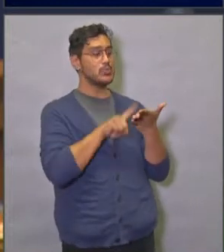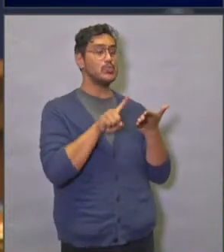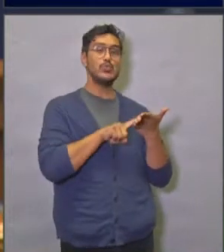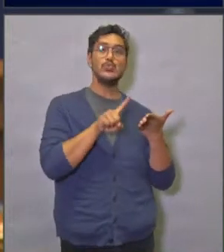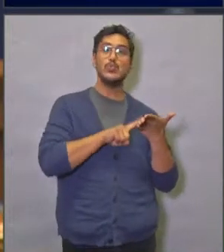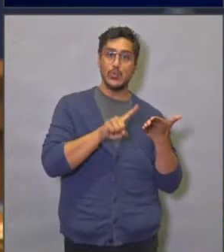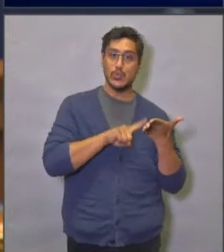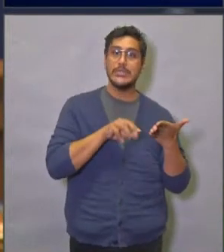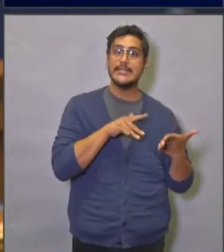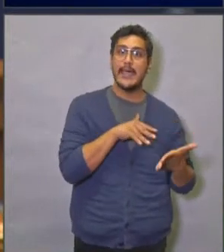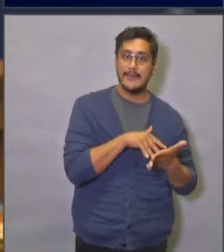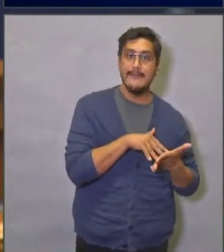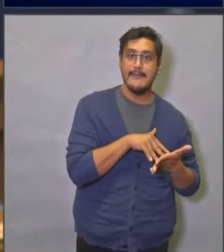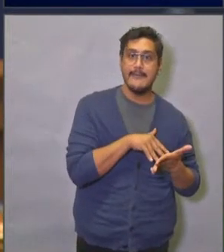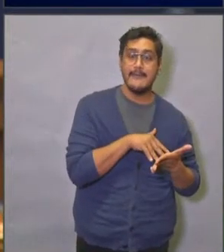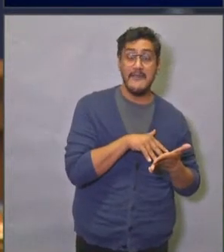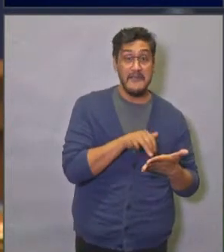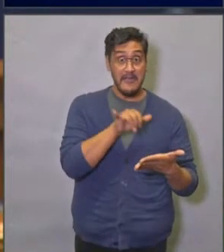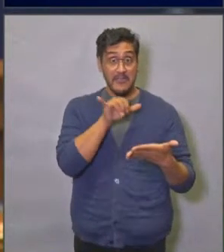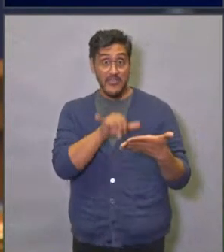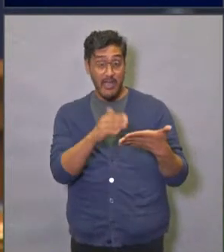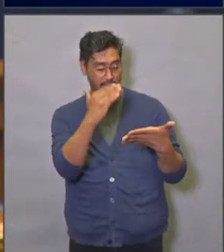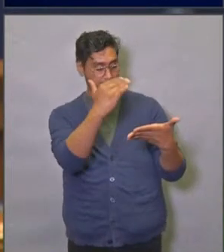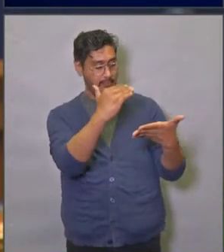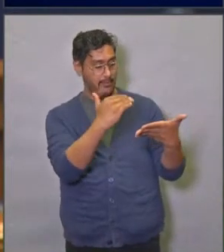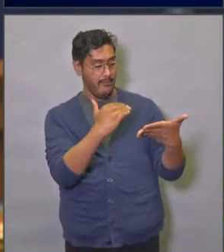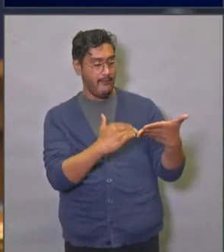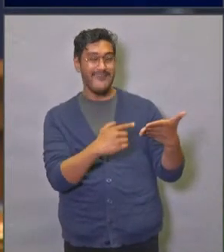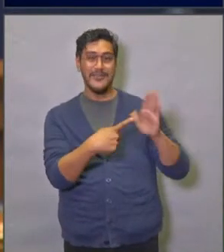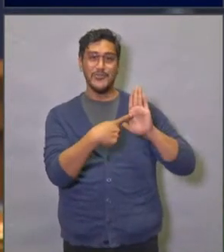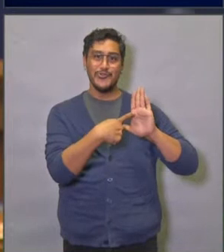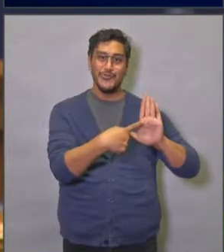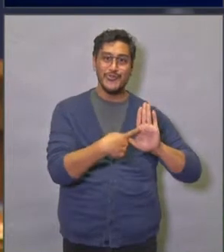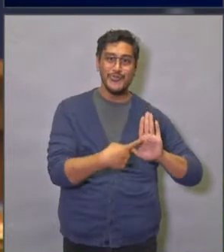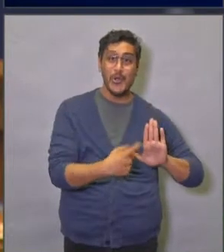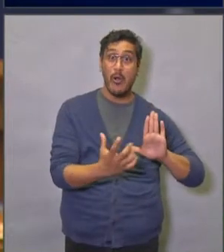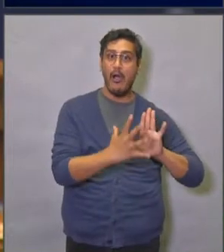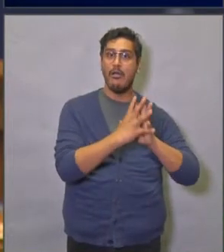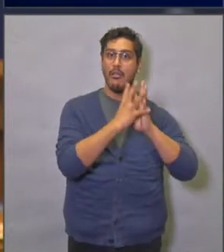La investigación de USC identificó varios